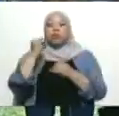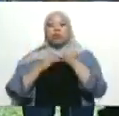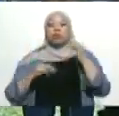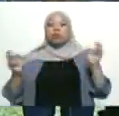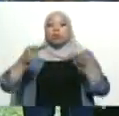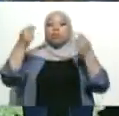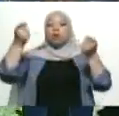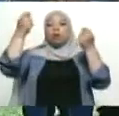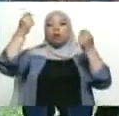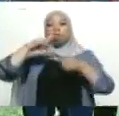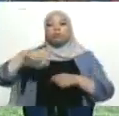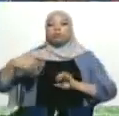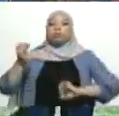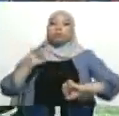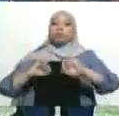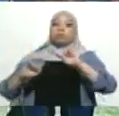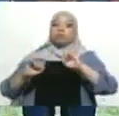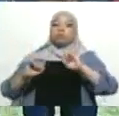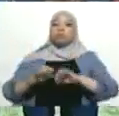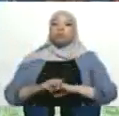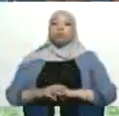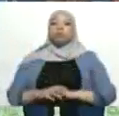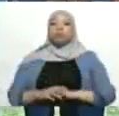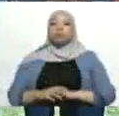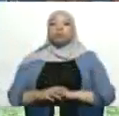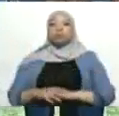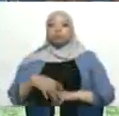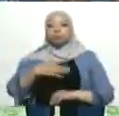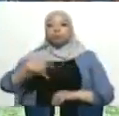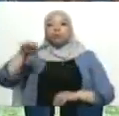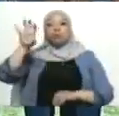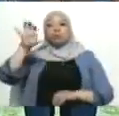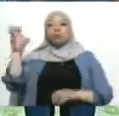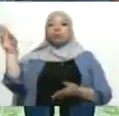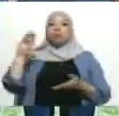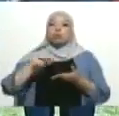campaña, lo definió así con una frase. Los que quieran patria...